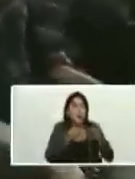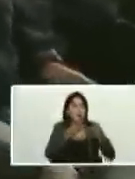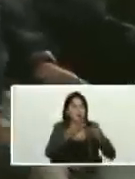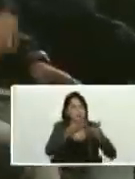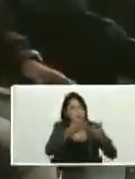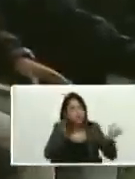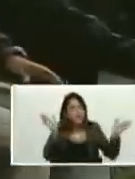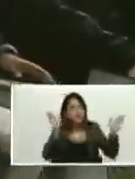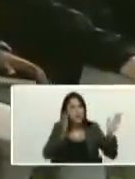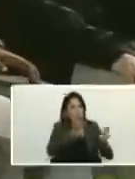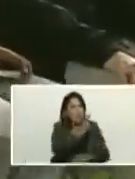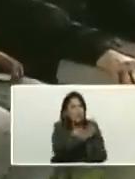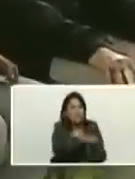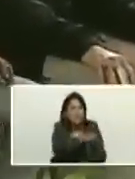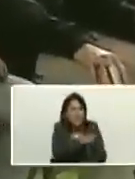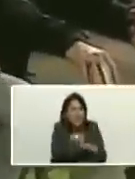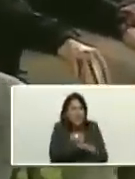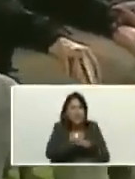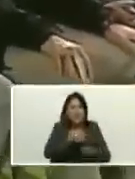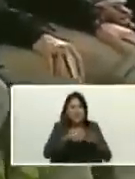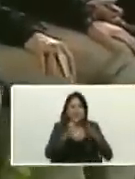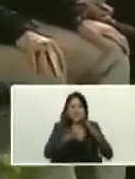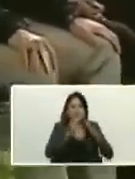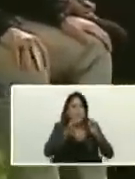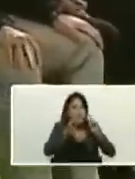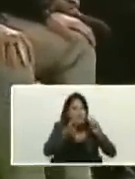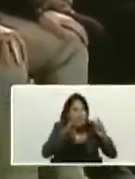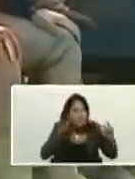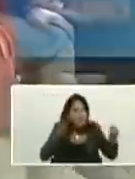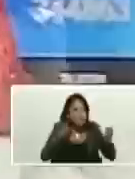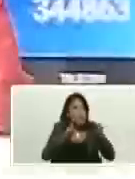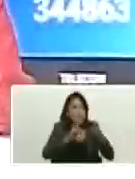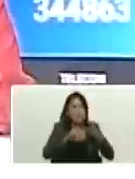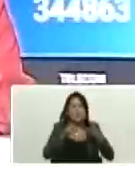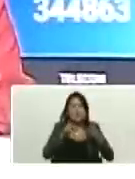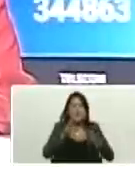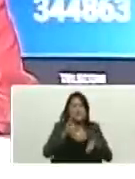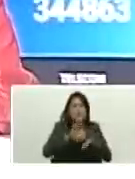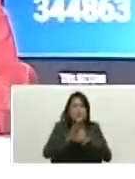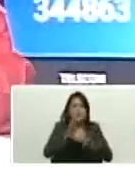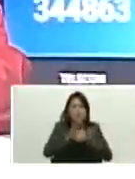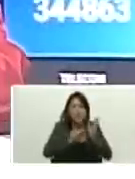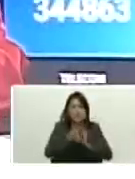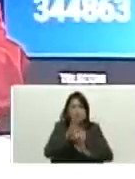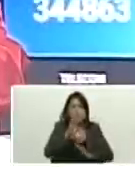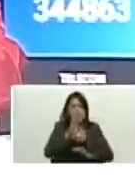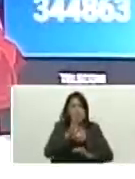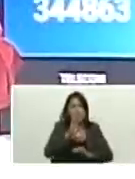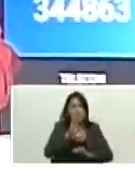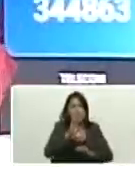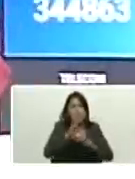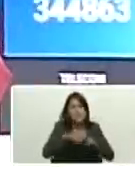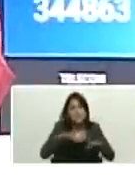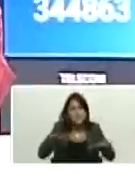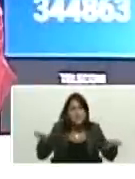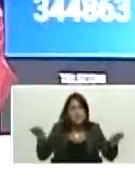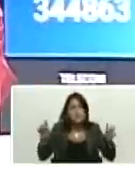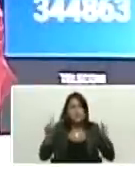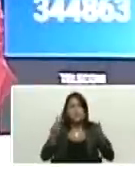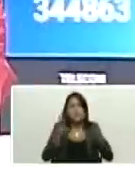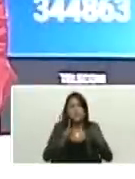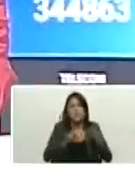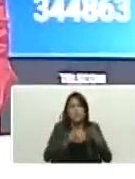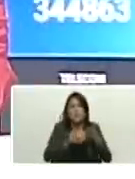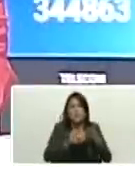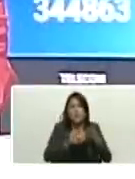populares, institutos de investigación, CDI, estamos entregando 42 obras de